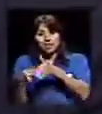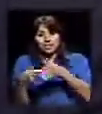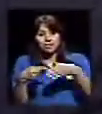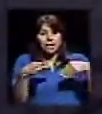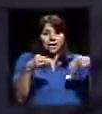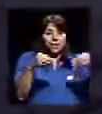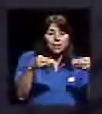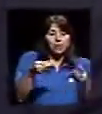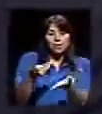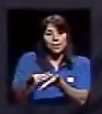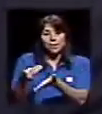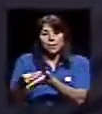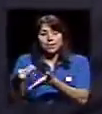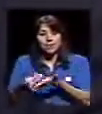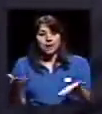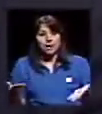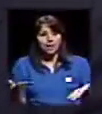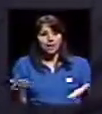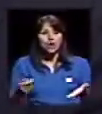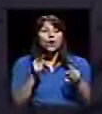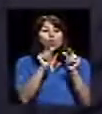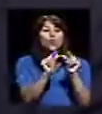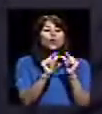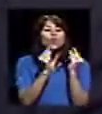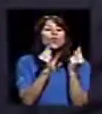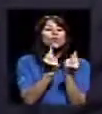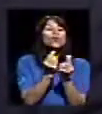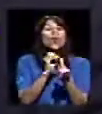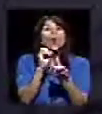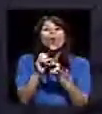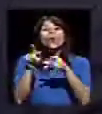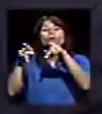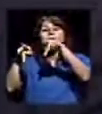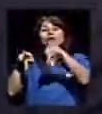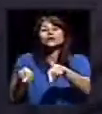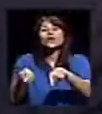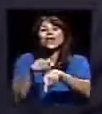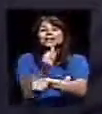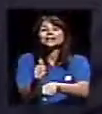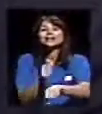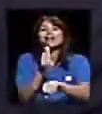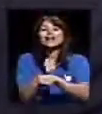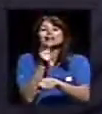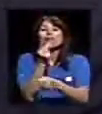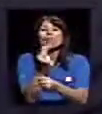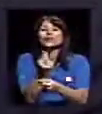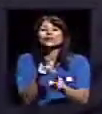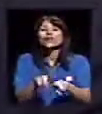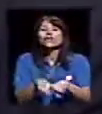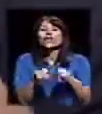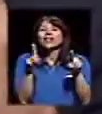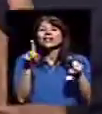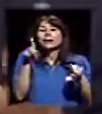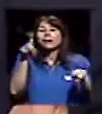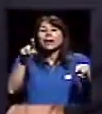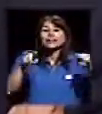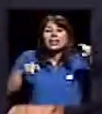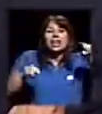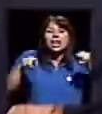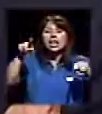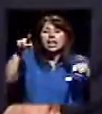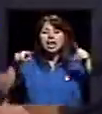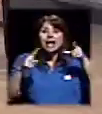por una persona, distinto al precio de equilibrio, a lo que nos va a llevar es o excesos de demanda o excesos de